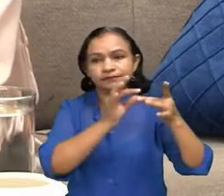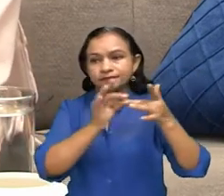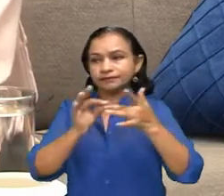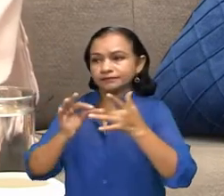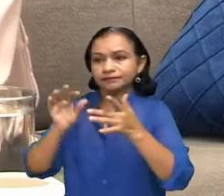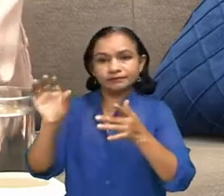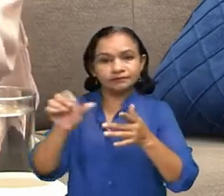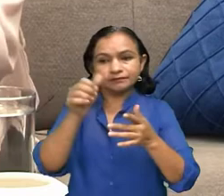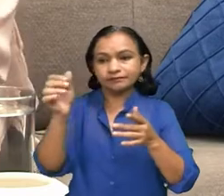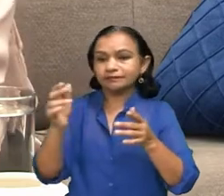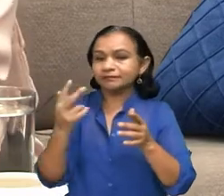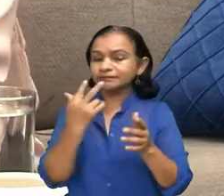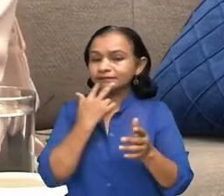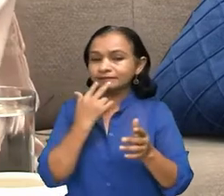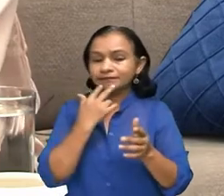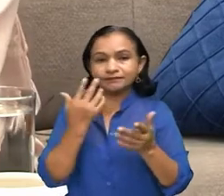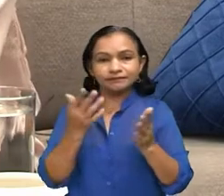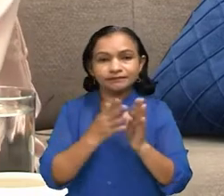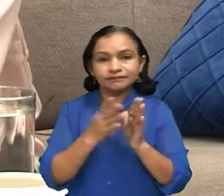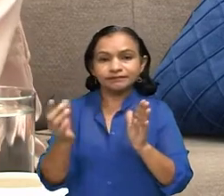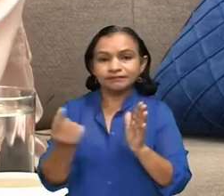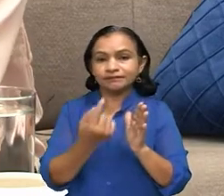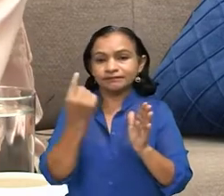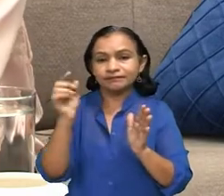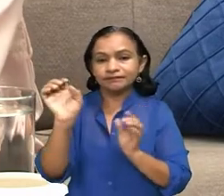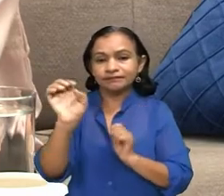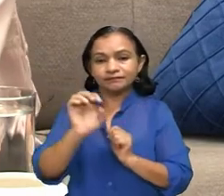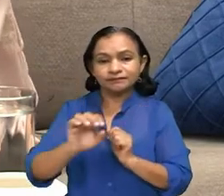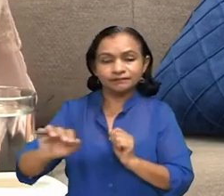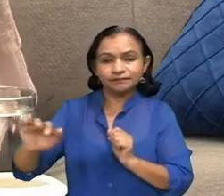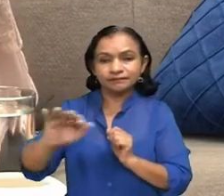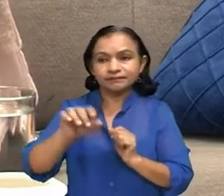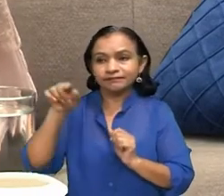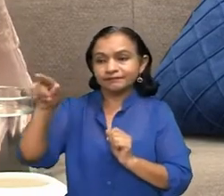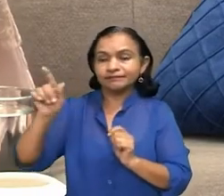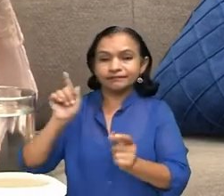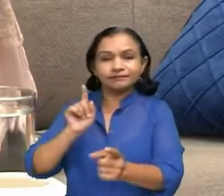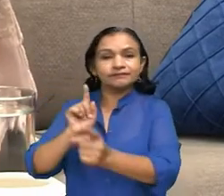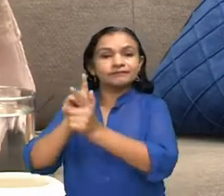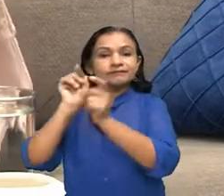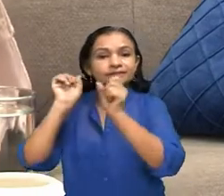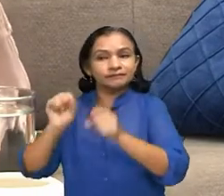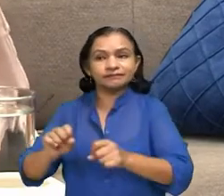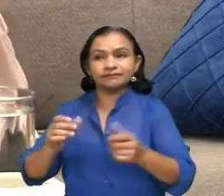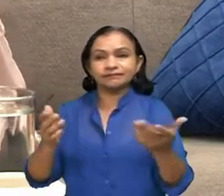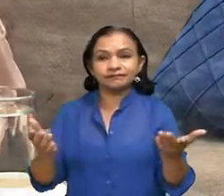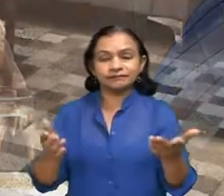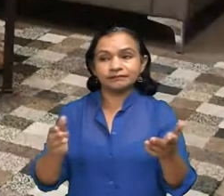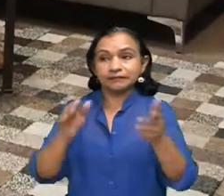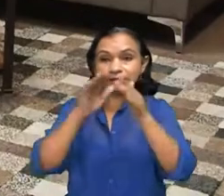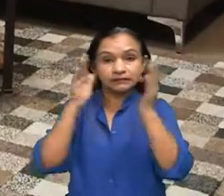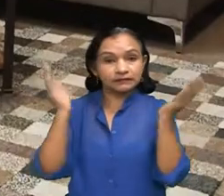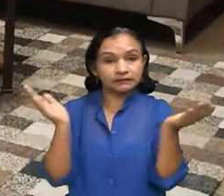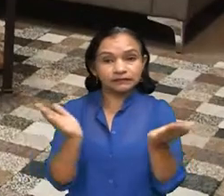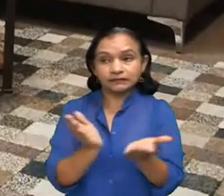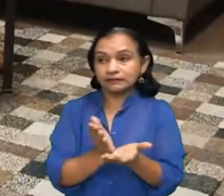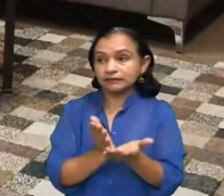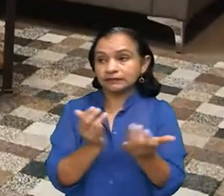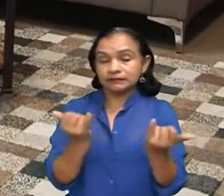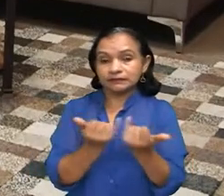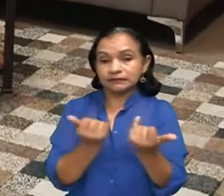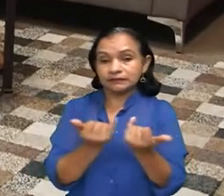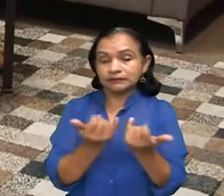replite. Claro. Y solamente lo encontramos en ese lado, ¿verdad? Del país. Bueno, y del mundo también, ¿no? Sí, y del mundo,